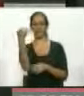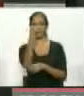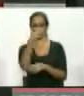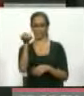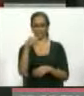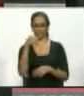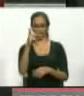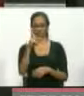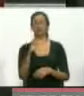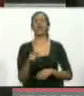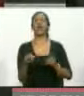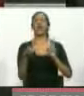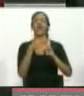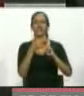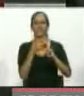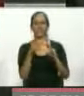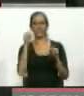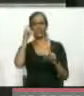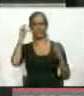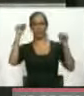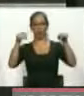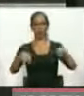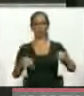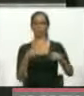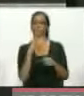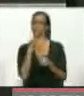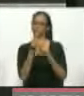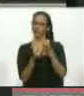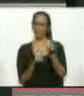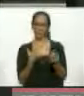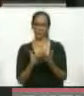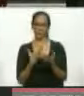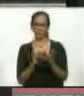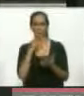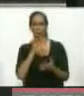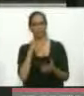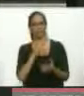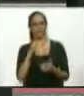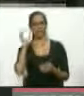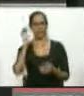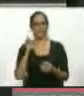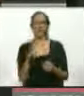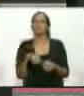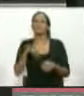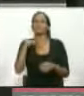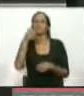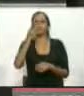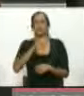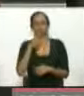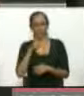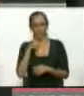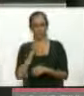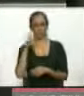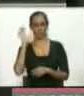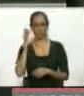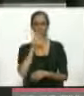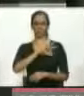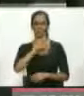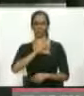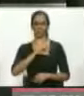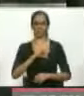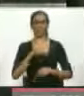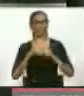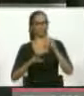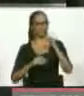en se está acá en la etiqueta del día de hoy muchos partidos políticos del país político el país social está